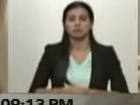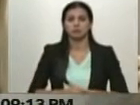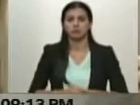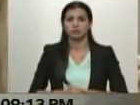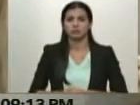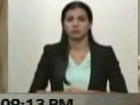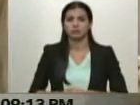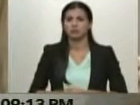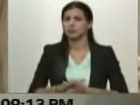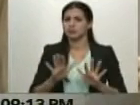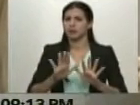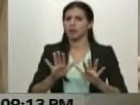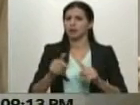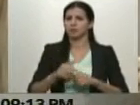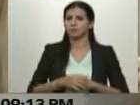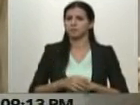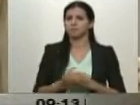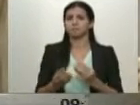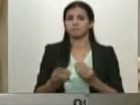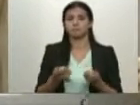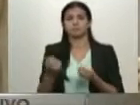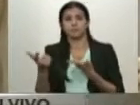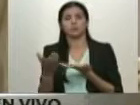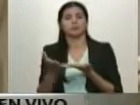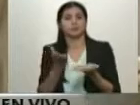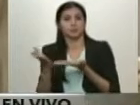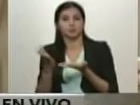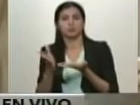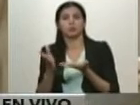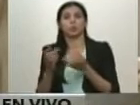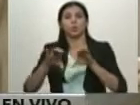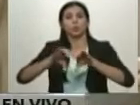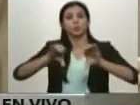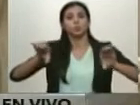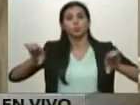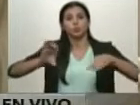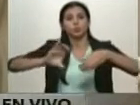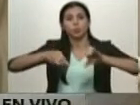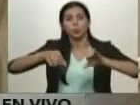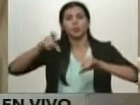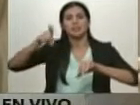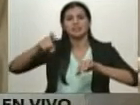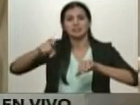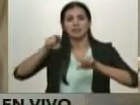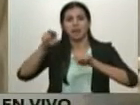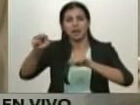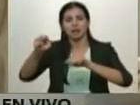ya suministrado todos los tubos que se requieren en La Faja